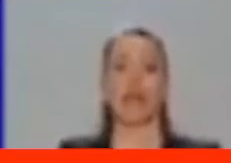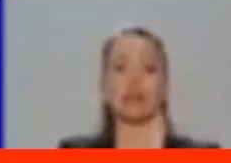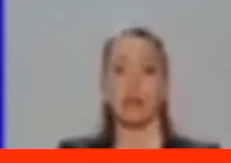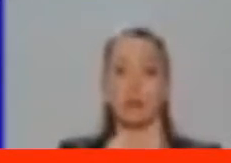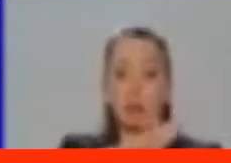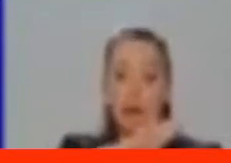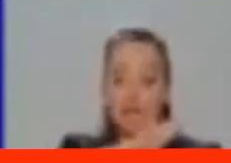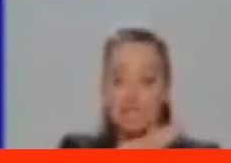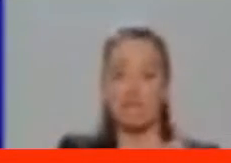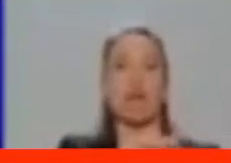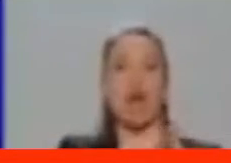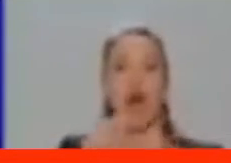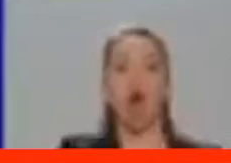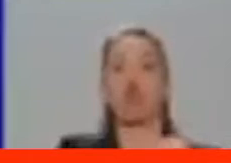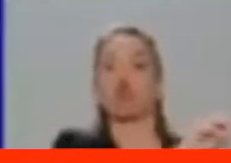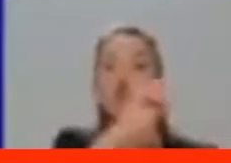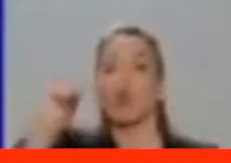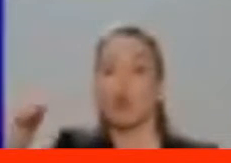Vamos a terminar